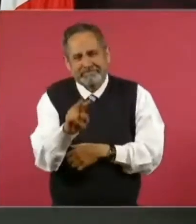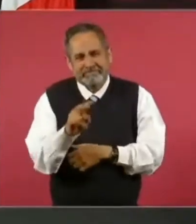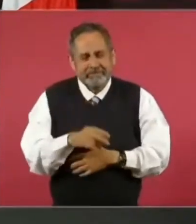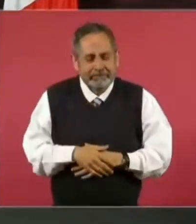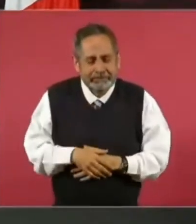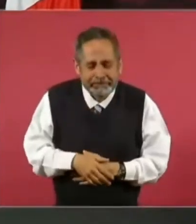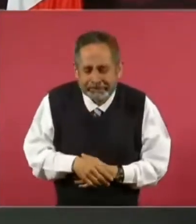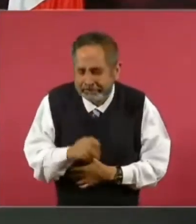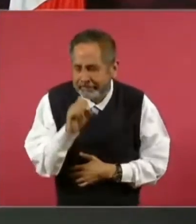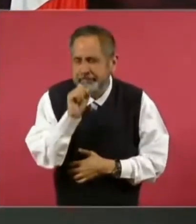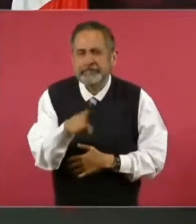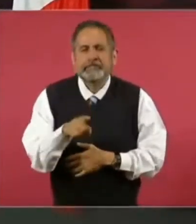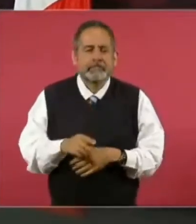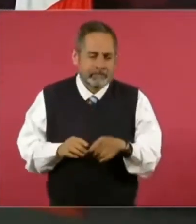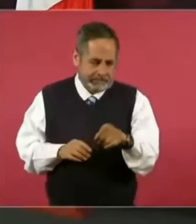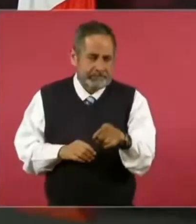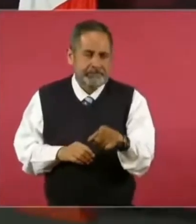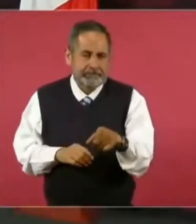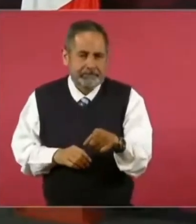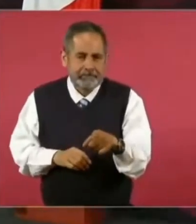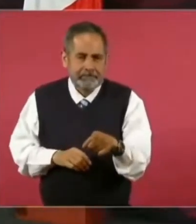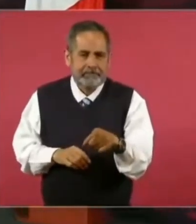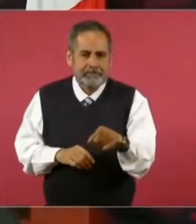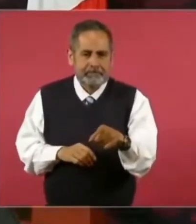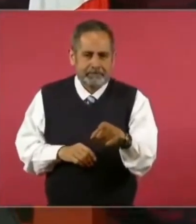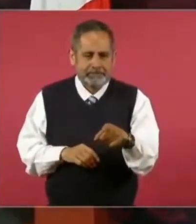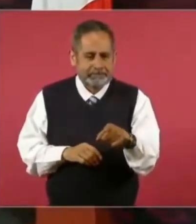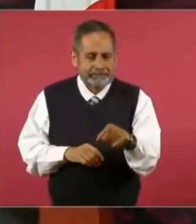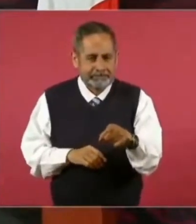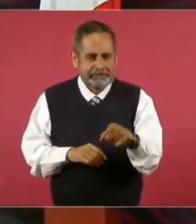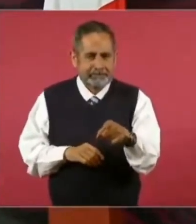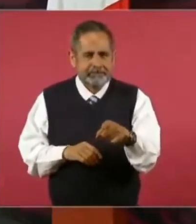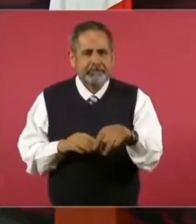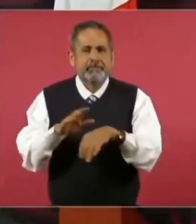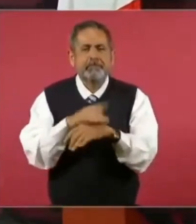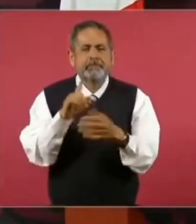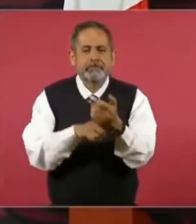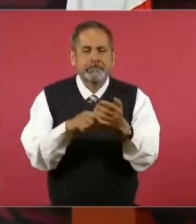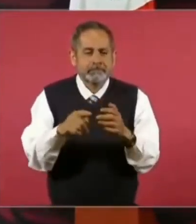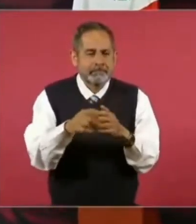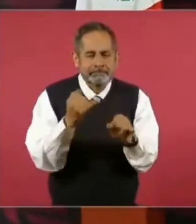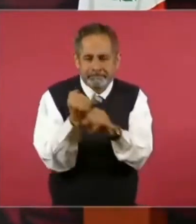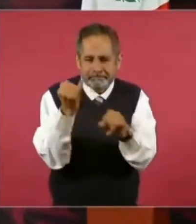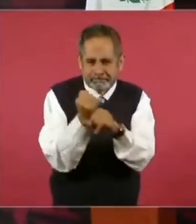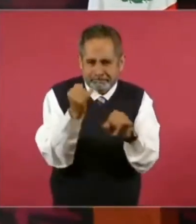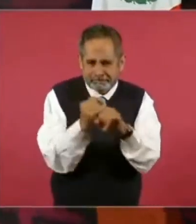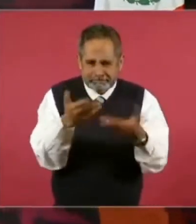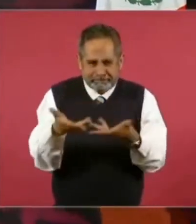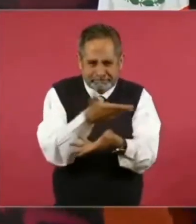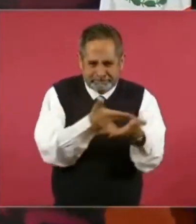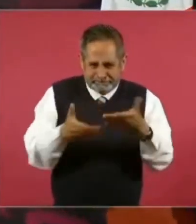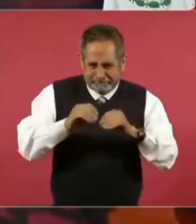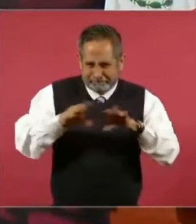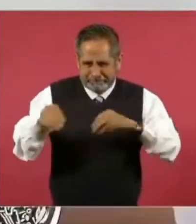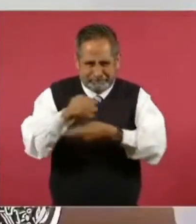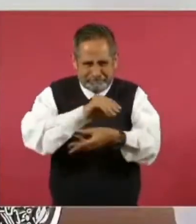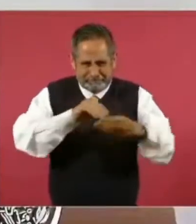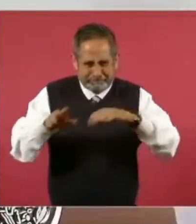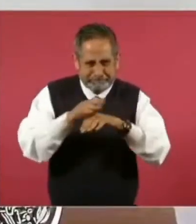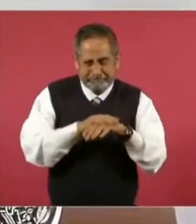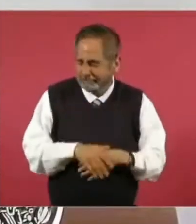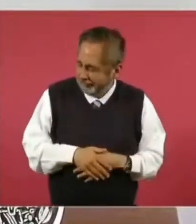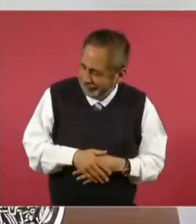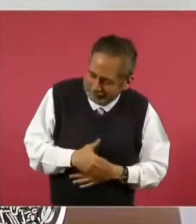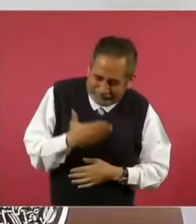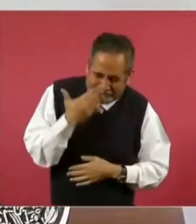también por los que participan en las redes, que yo les